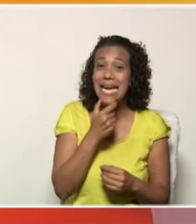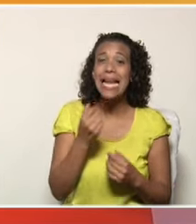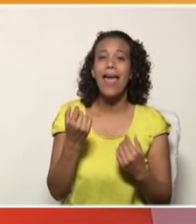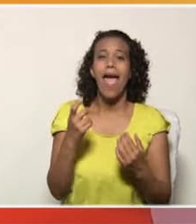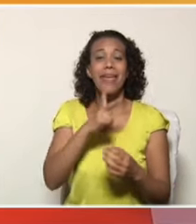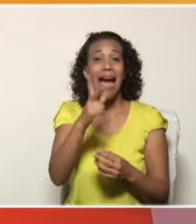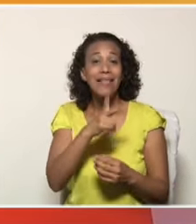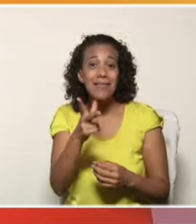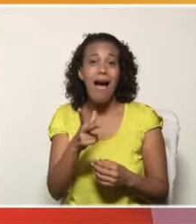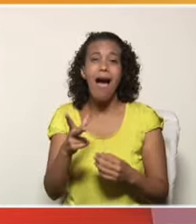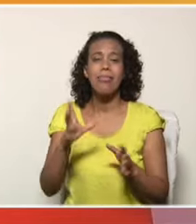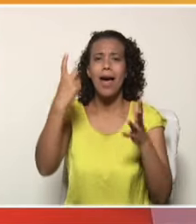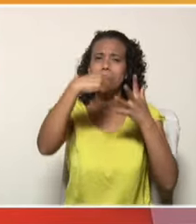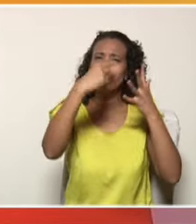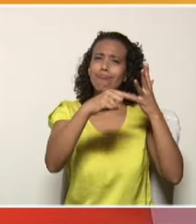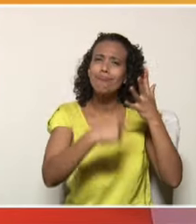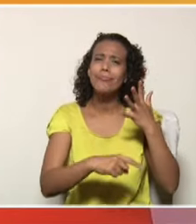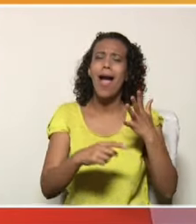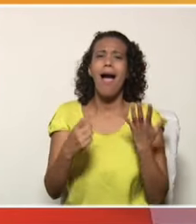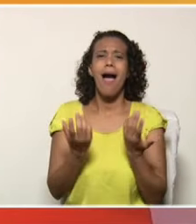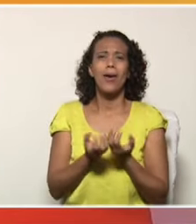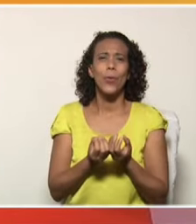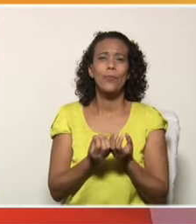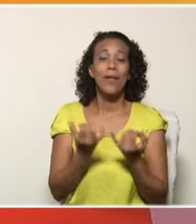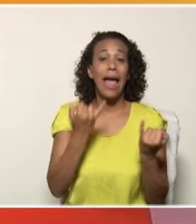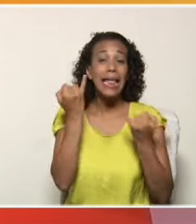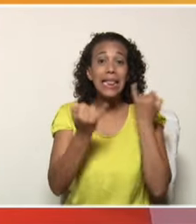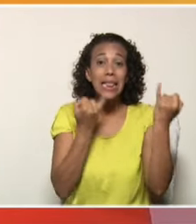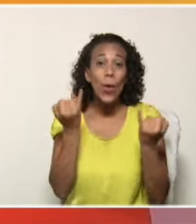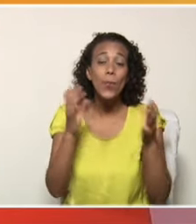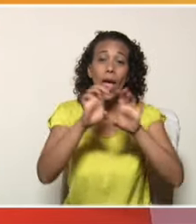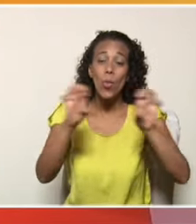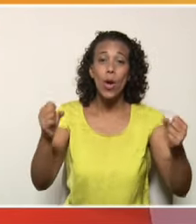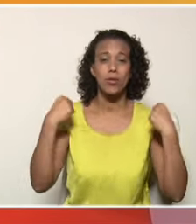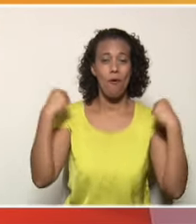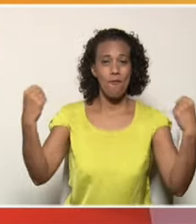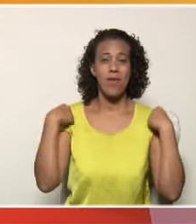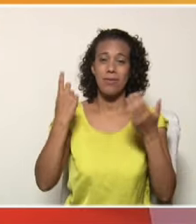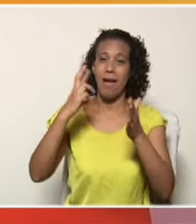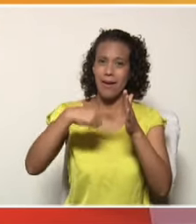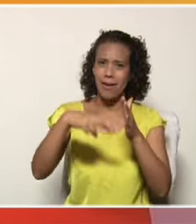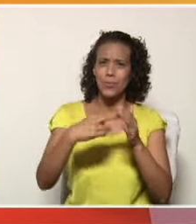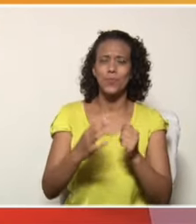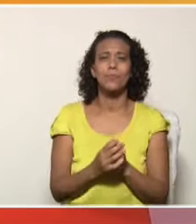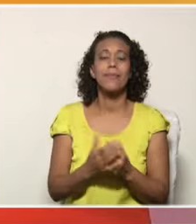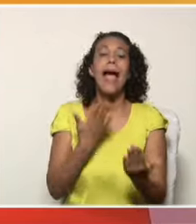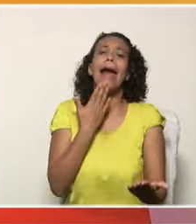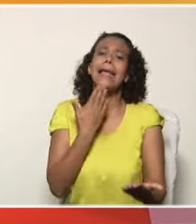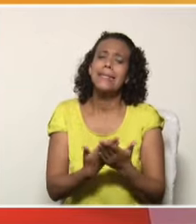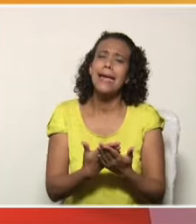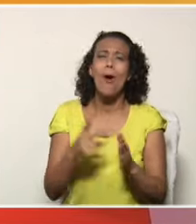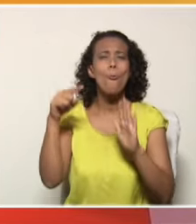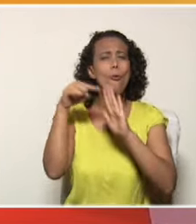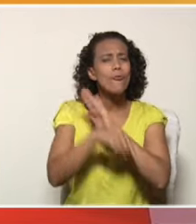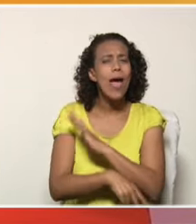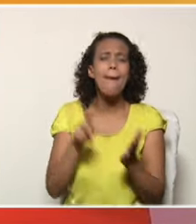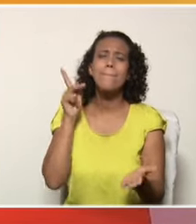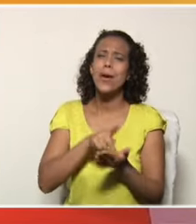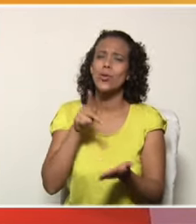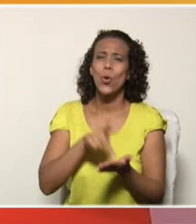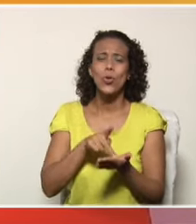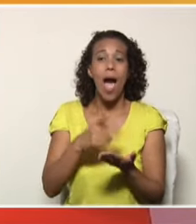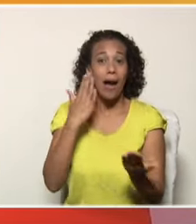Muñoz por los contenidos que nos dieron en cuanto a idiomas y educación física. Pero agradecemos también la